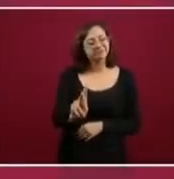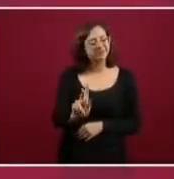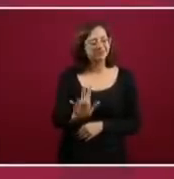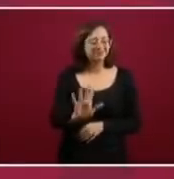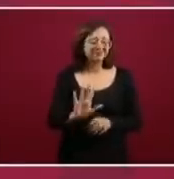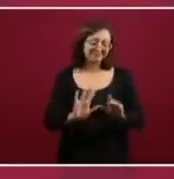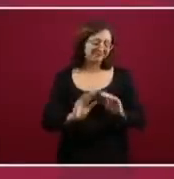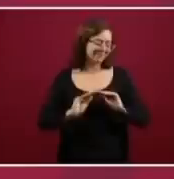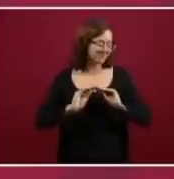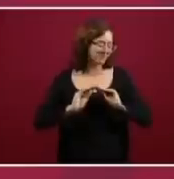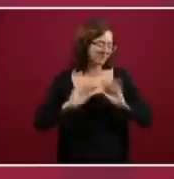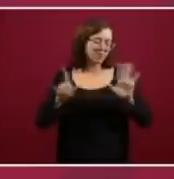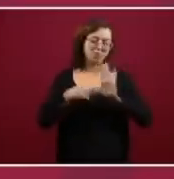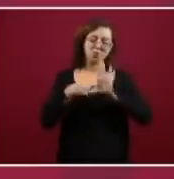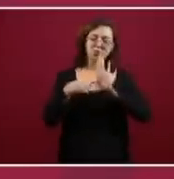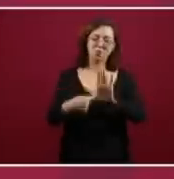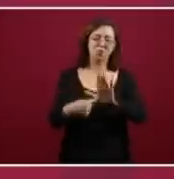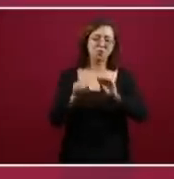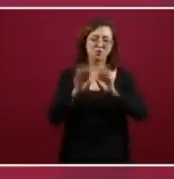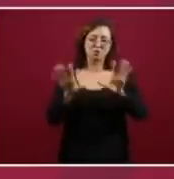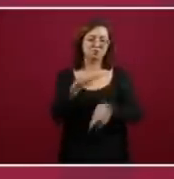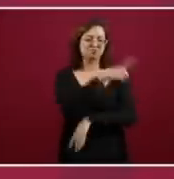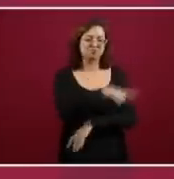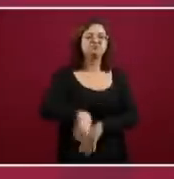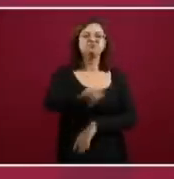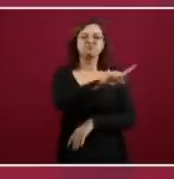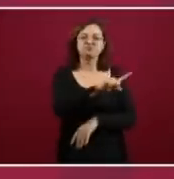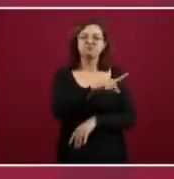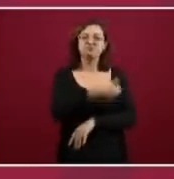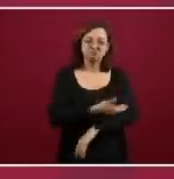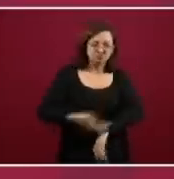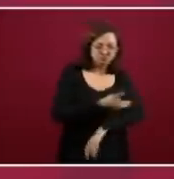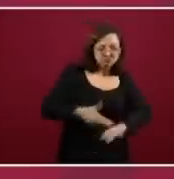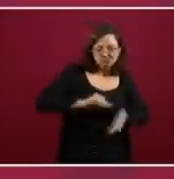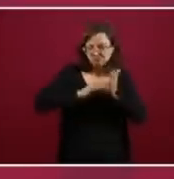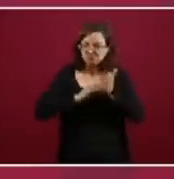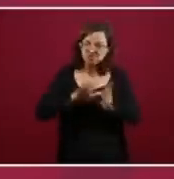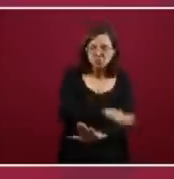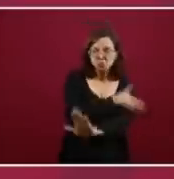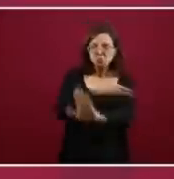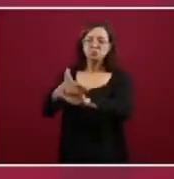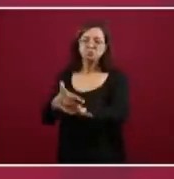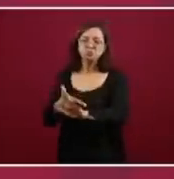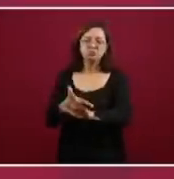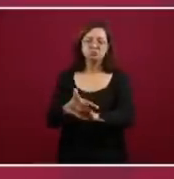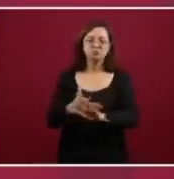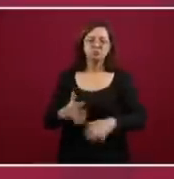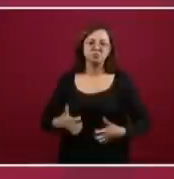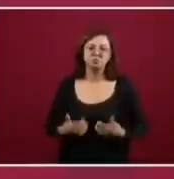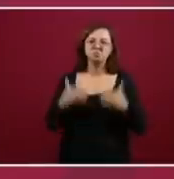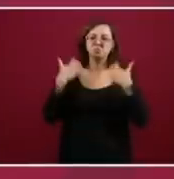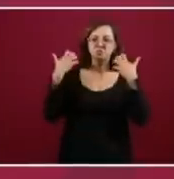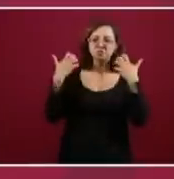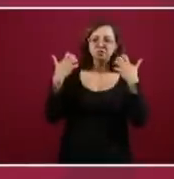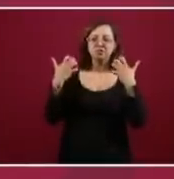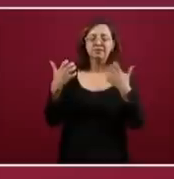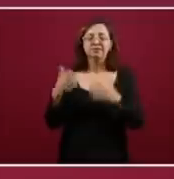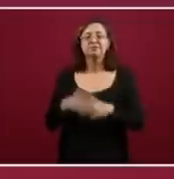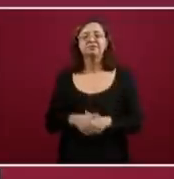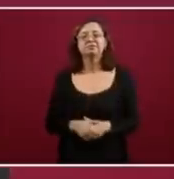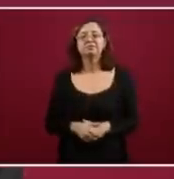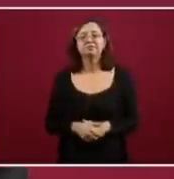que es un acto de provocación que las instrucciones para qué